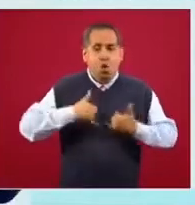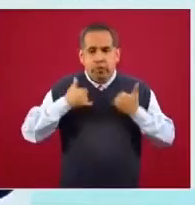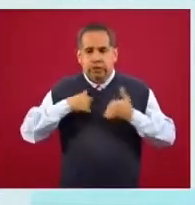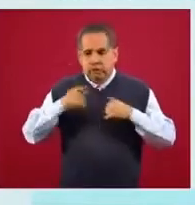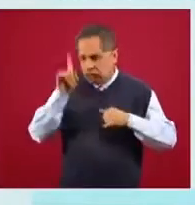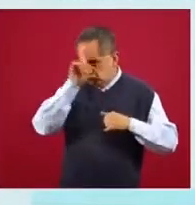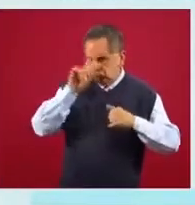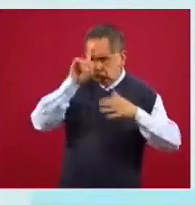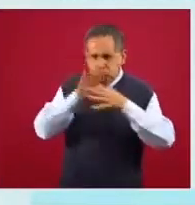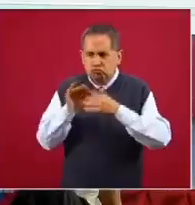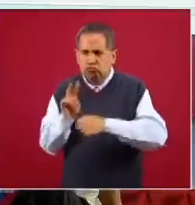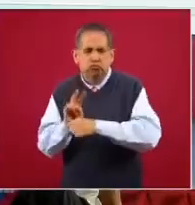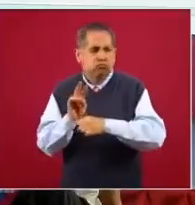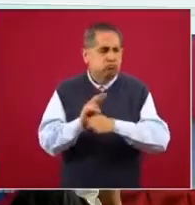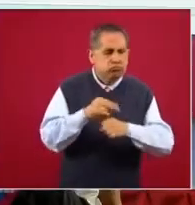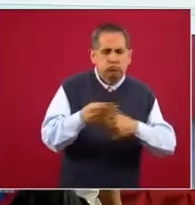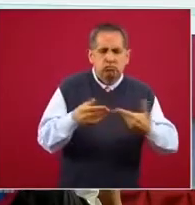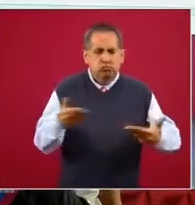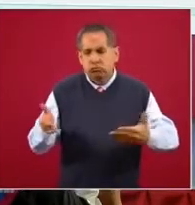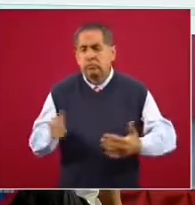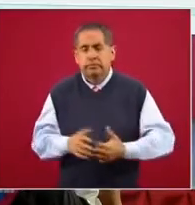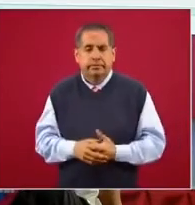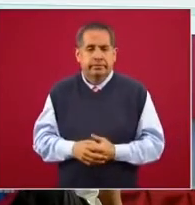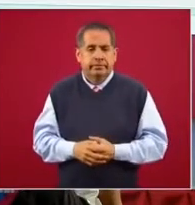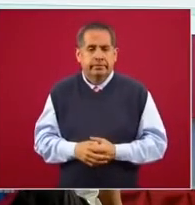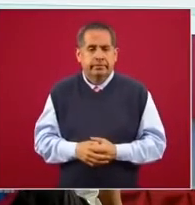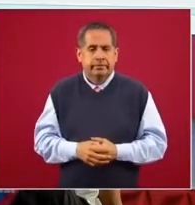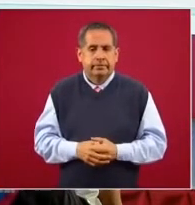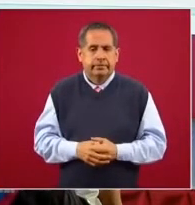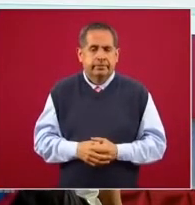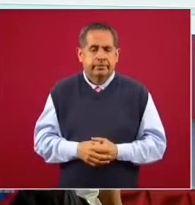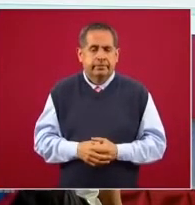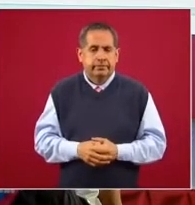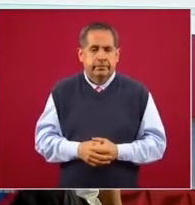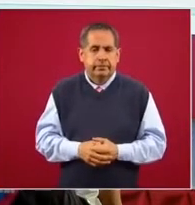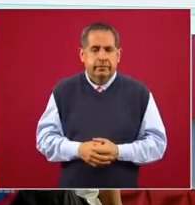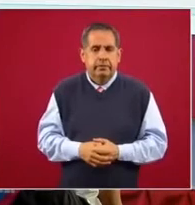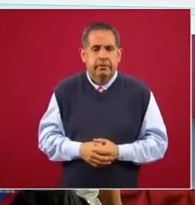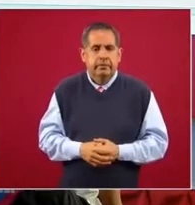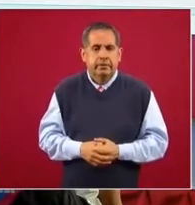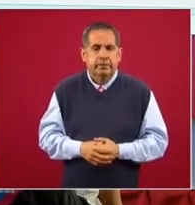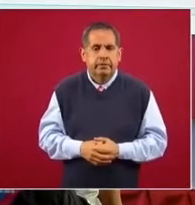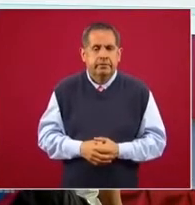durante todo el programa. Siguiente, por favor.